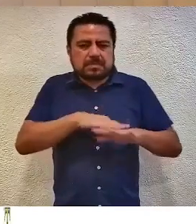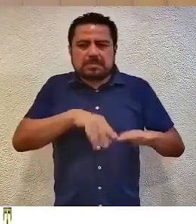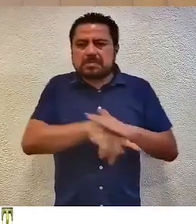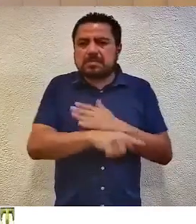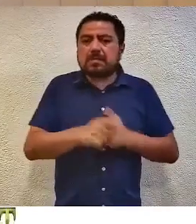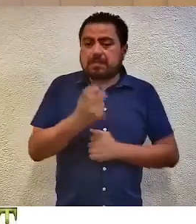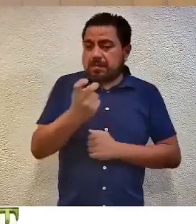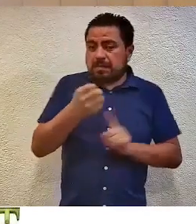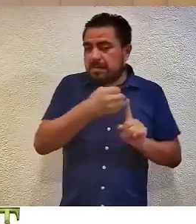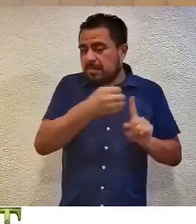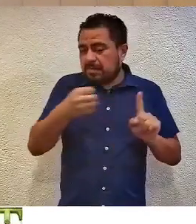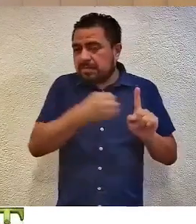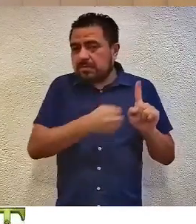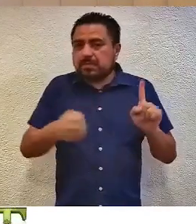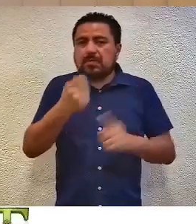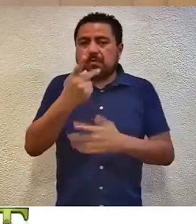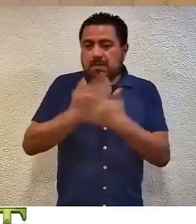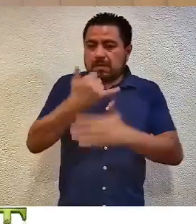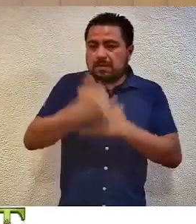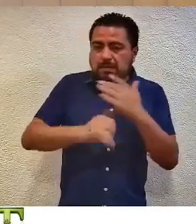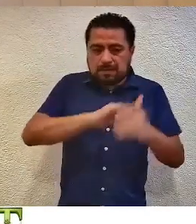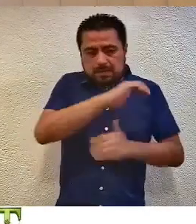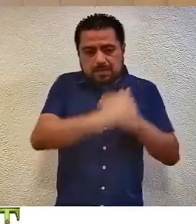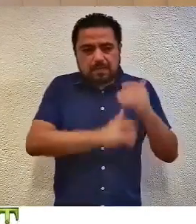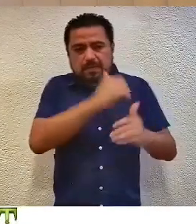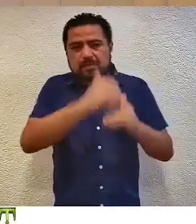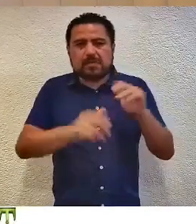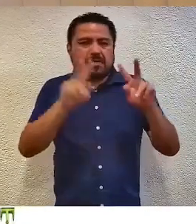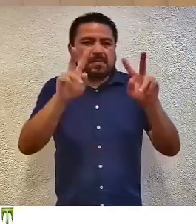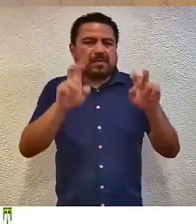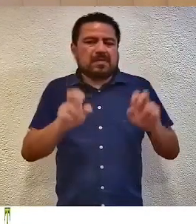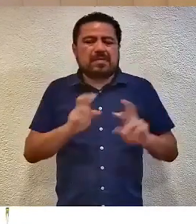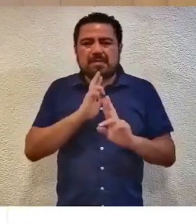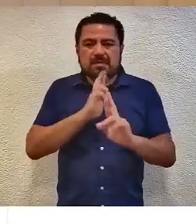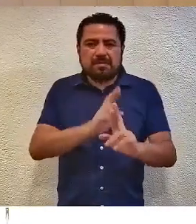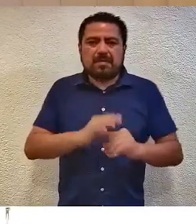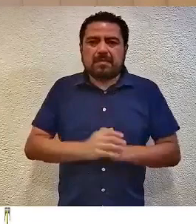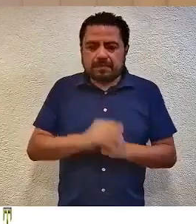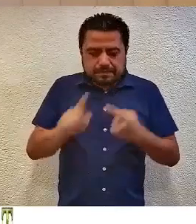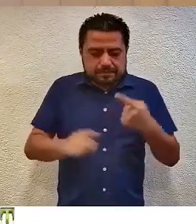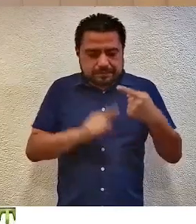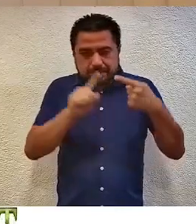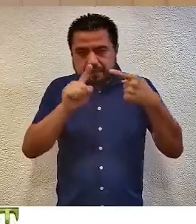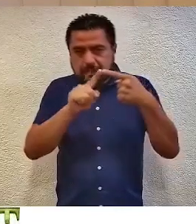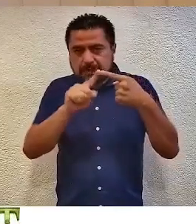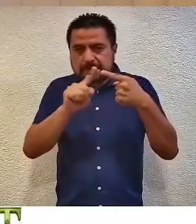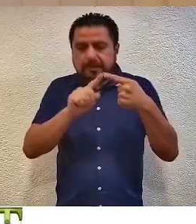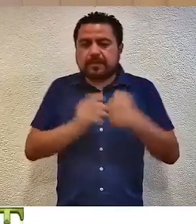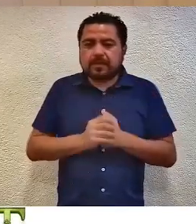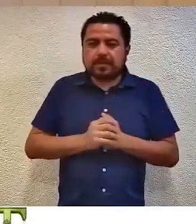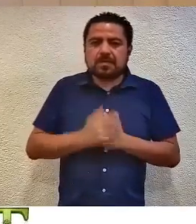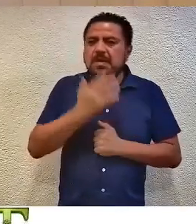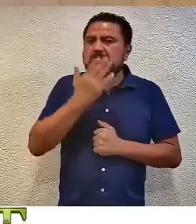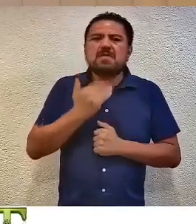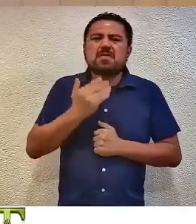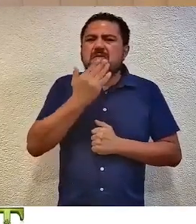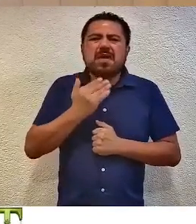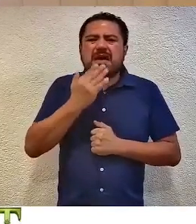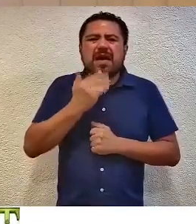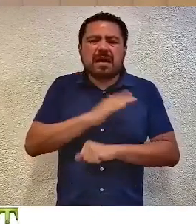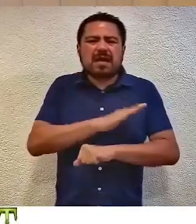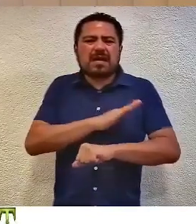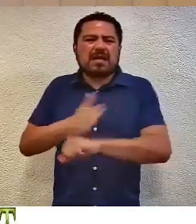En ese orden, el proyecto concluye con los siguientes puntos de resolución. Primero, se declara la inexistencia de las